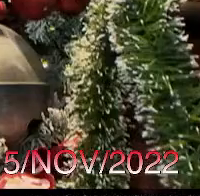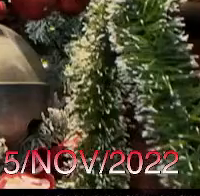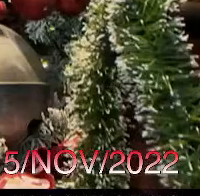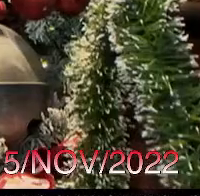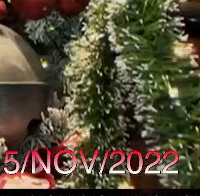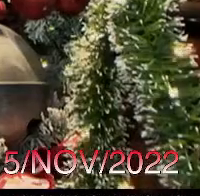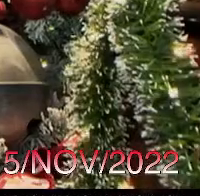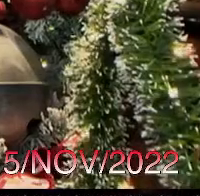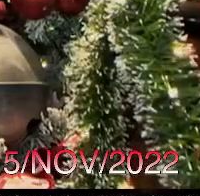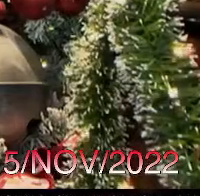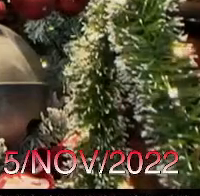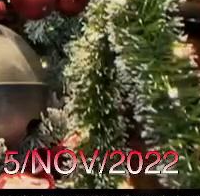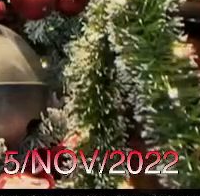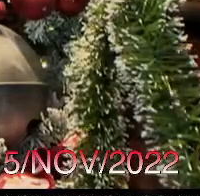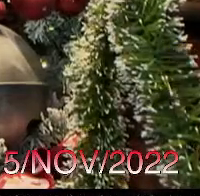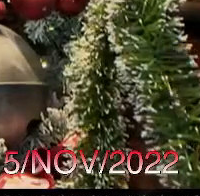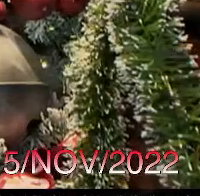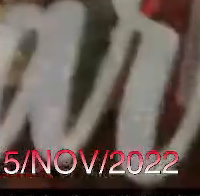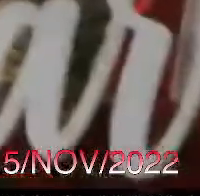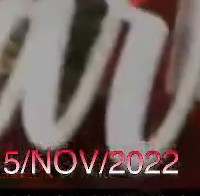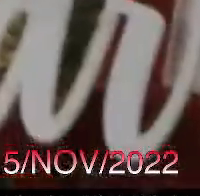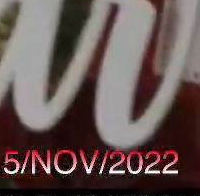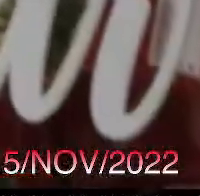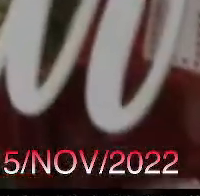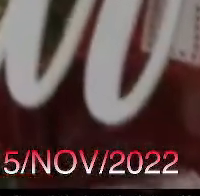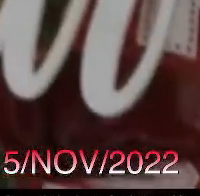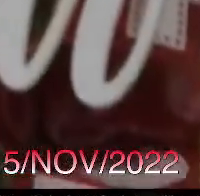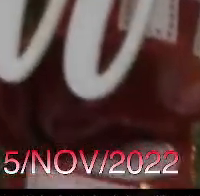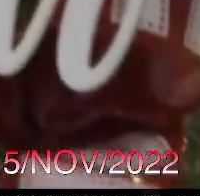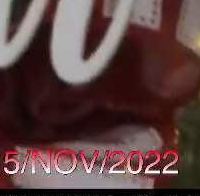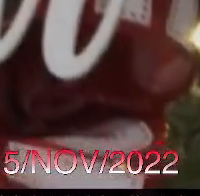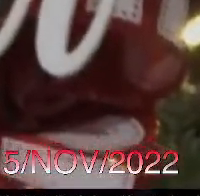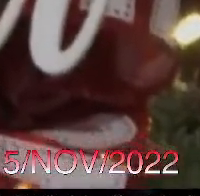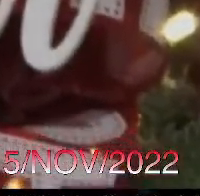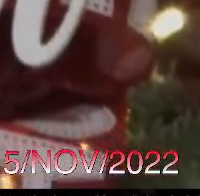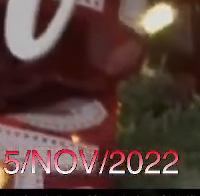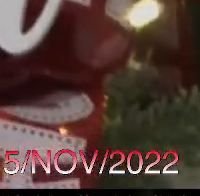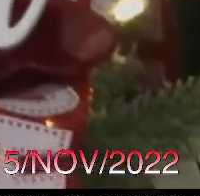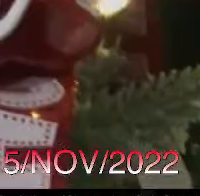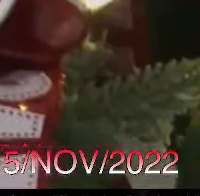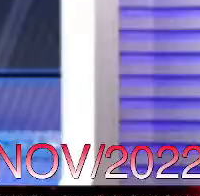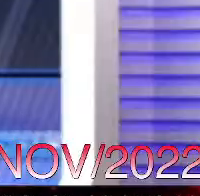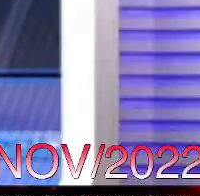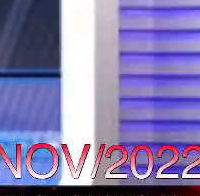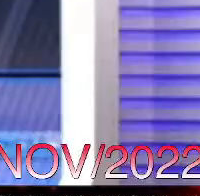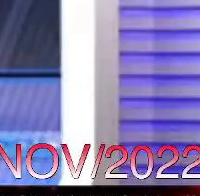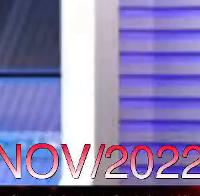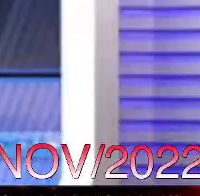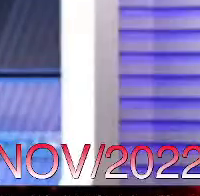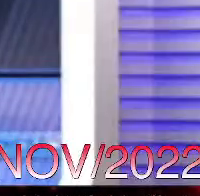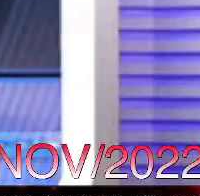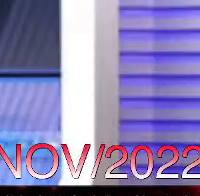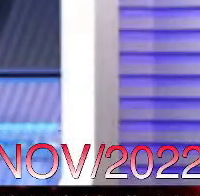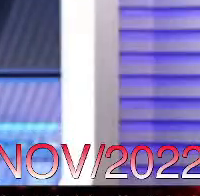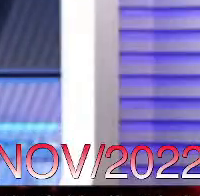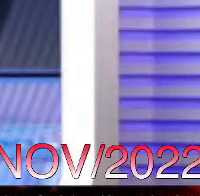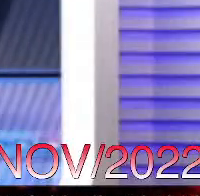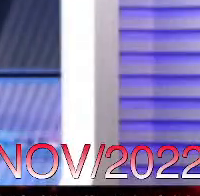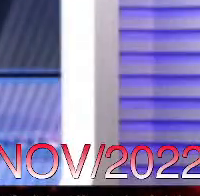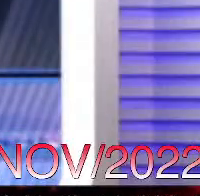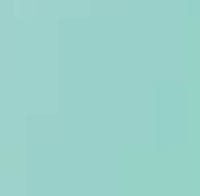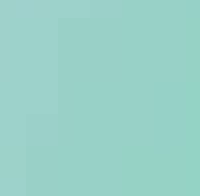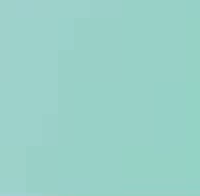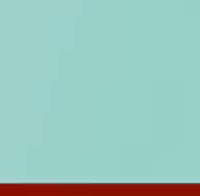Tag martes, gracias Santa. Gracias, gracias a todos chicos, muy bien. ¡Hey!